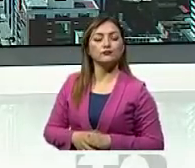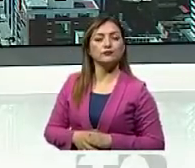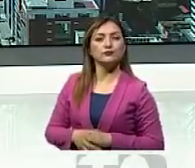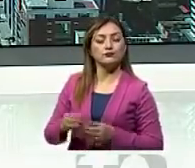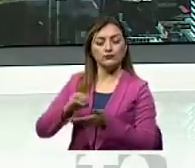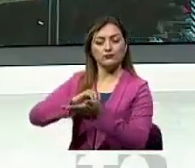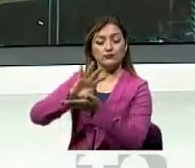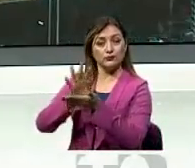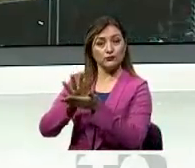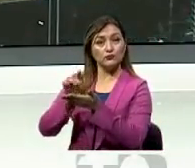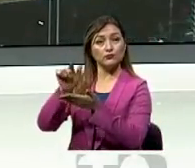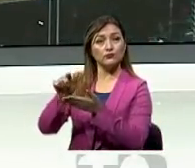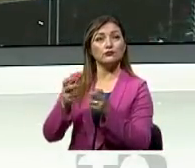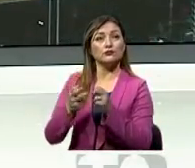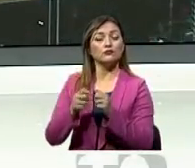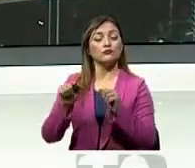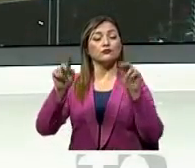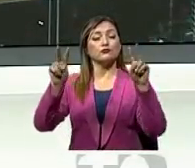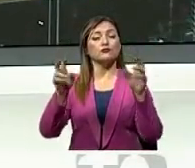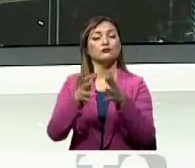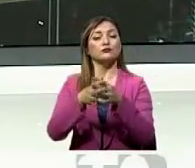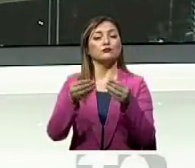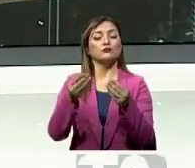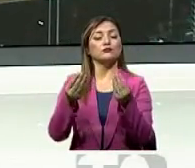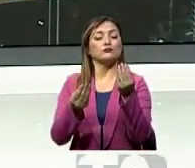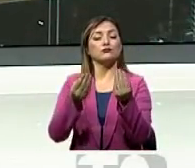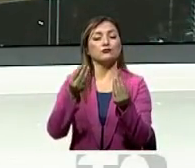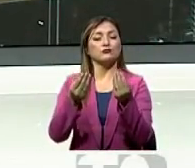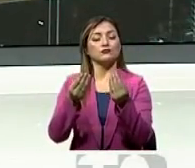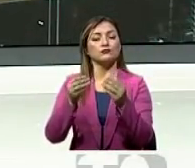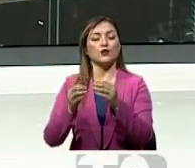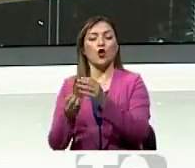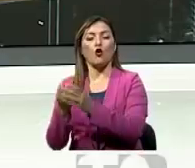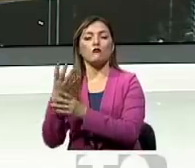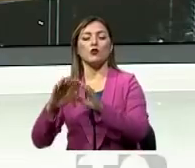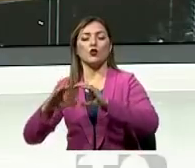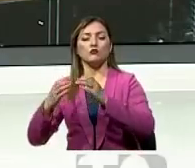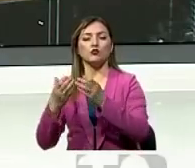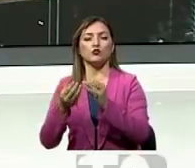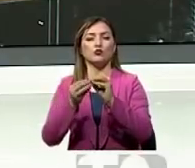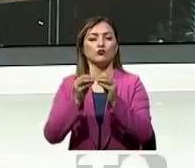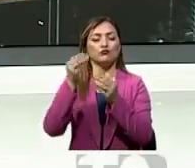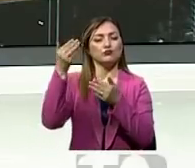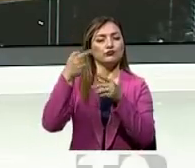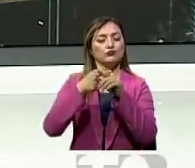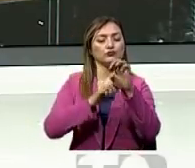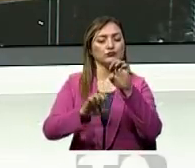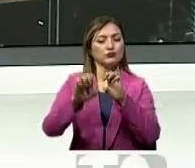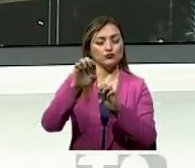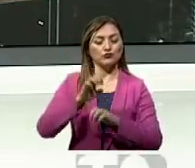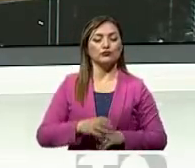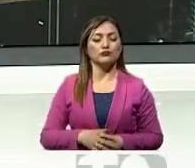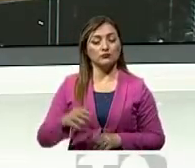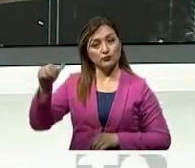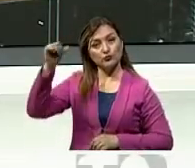Asamblea Nacional ya se dilucidan los caminos que se deberán seguir para la conformación de la Comisión Multipartidista de Evaluación.